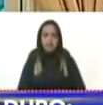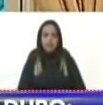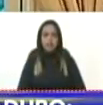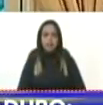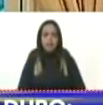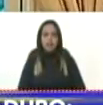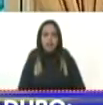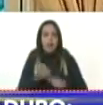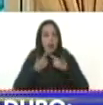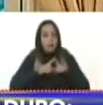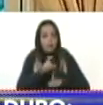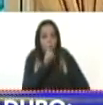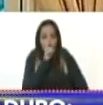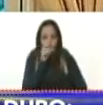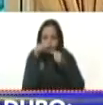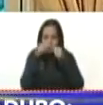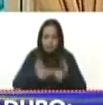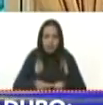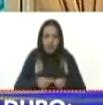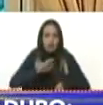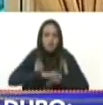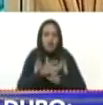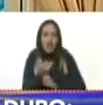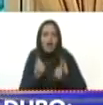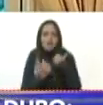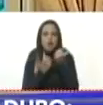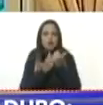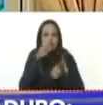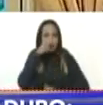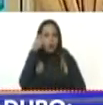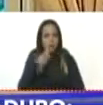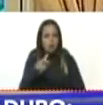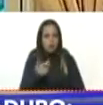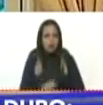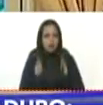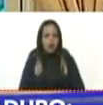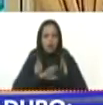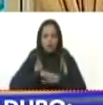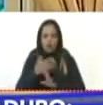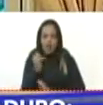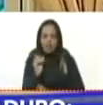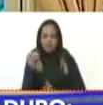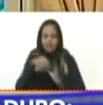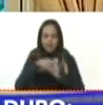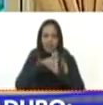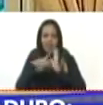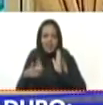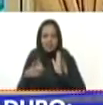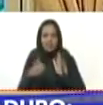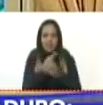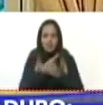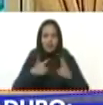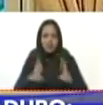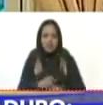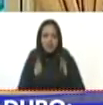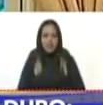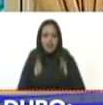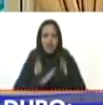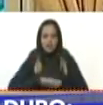Pero Maduro está aquí porque tiene el apoyo de un pueblo, porque tiene legitimidad democrática, porque es producto